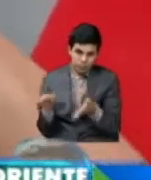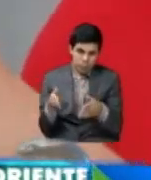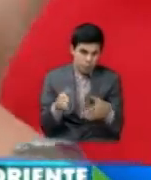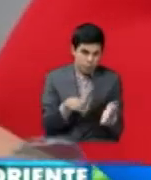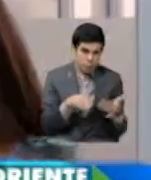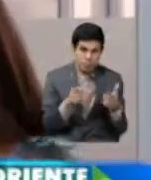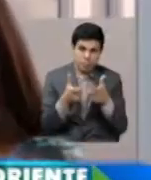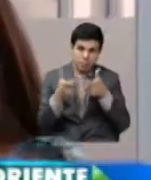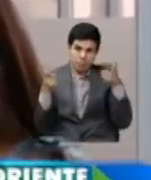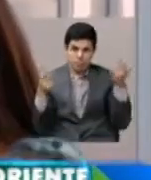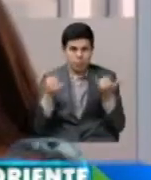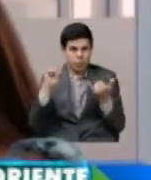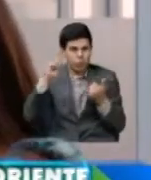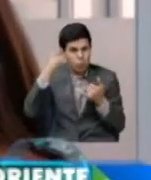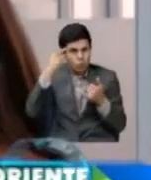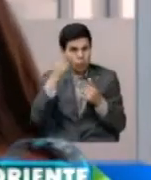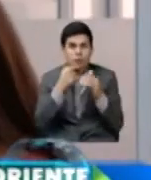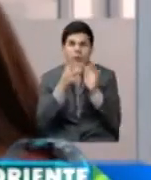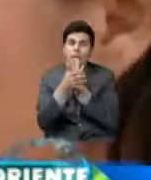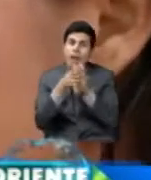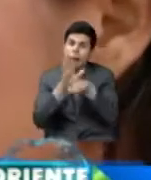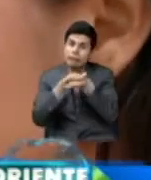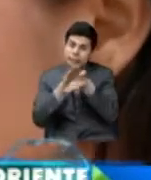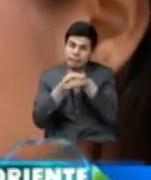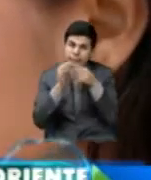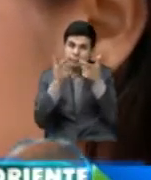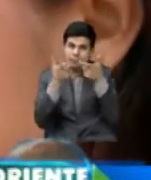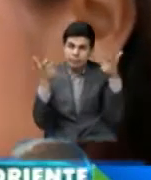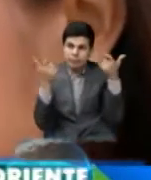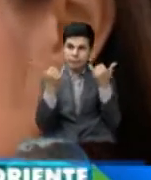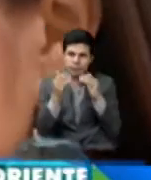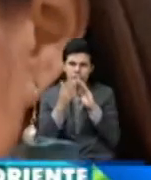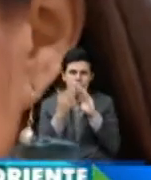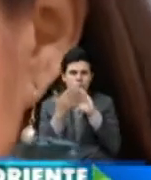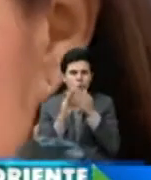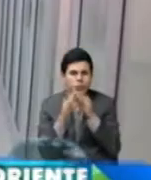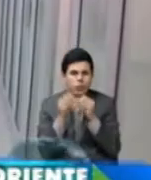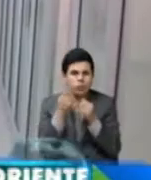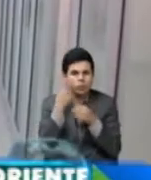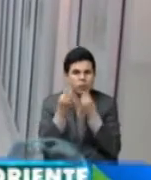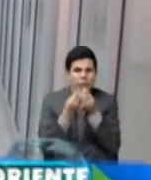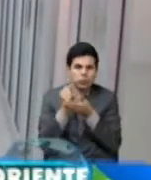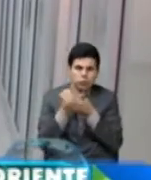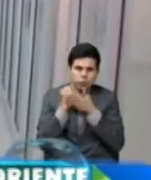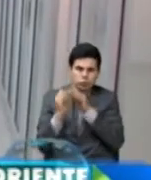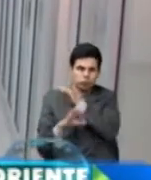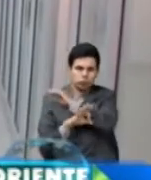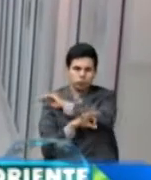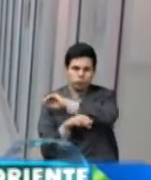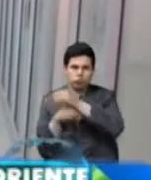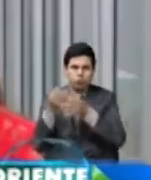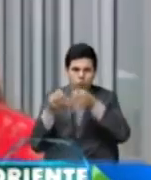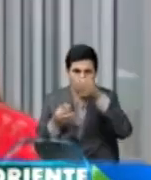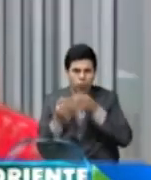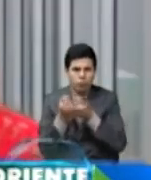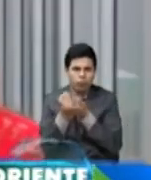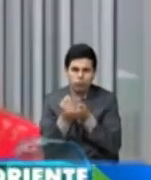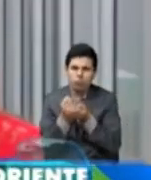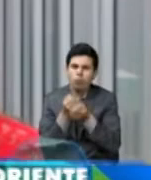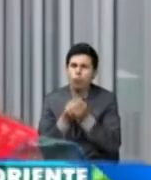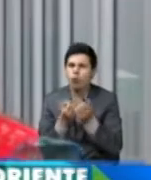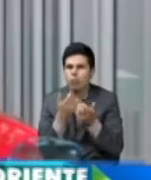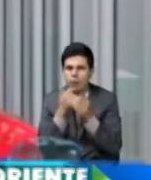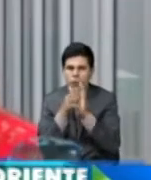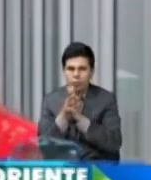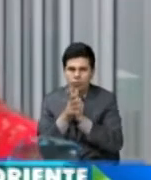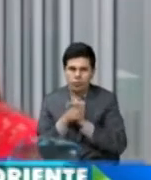departamento, las autoridades encienden las alarmas e indican a la comunidad cómo pueden recibir atención psicológica y jurídica. Sí,